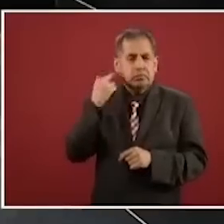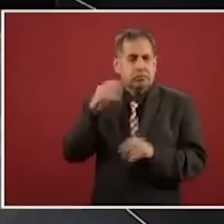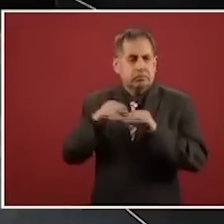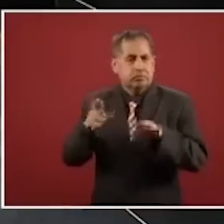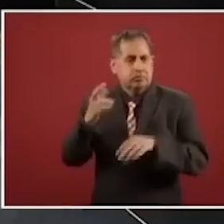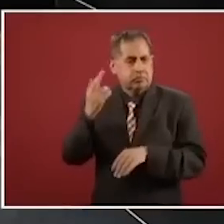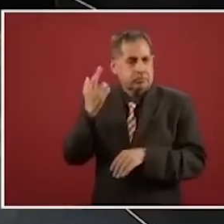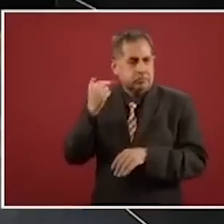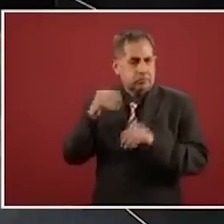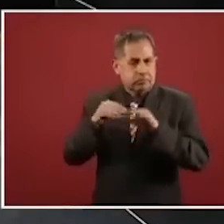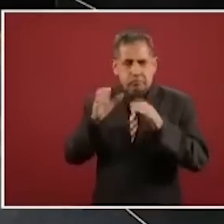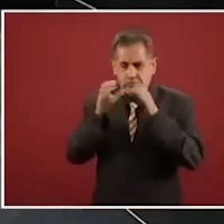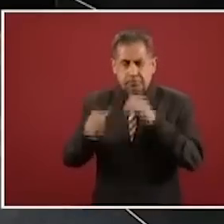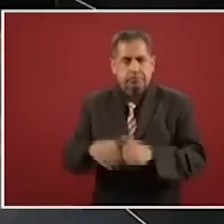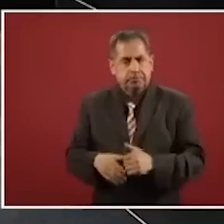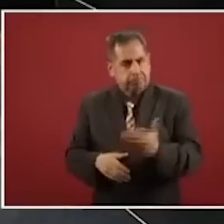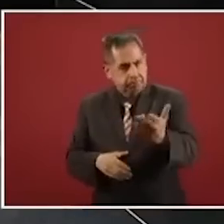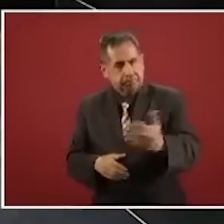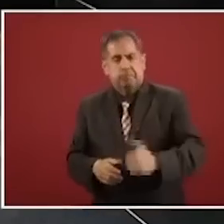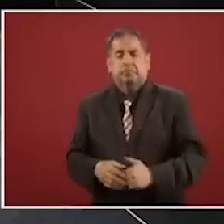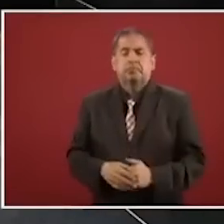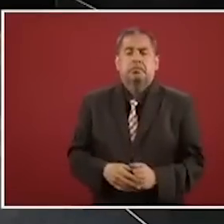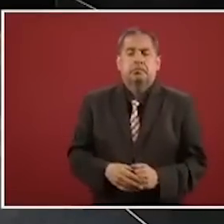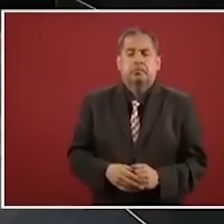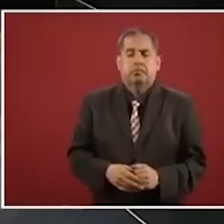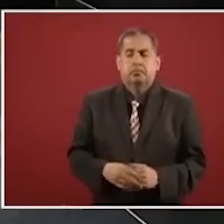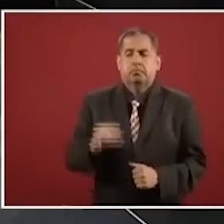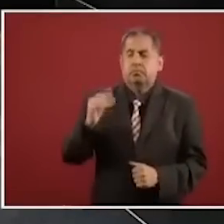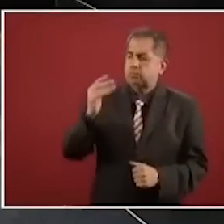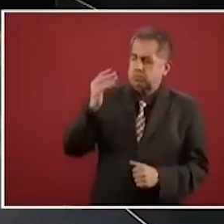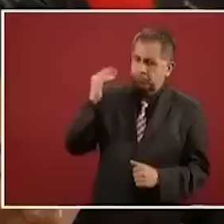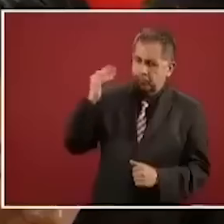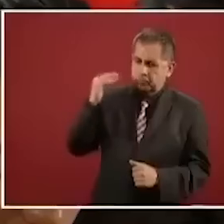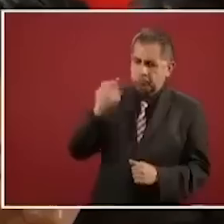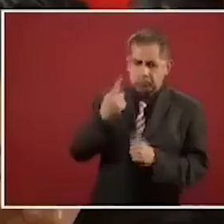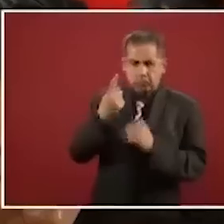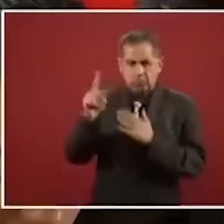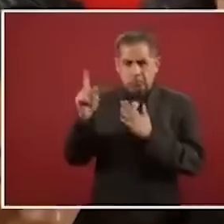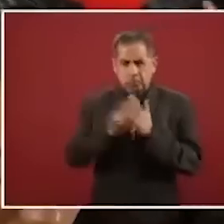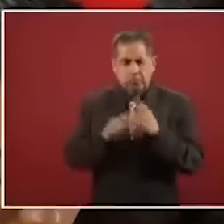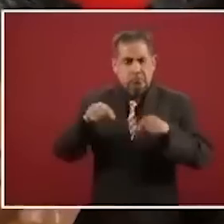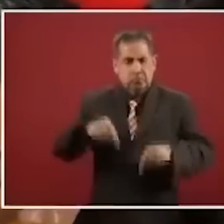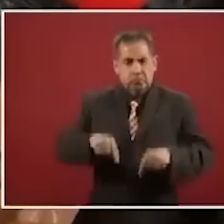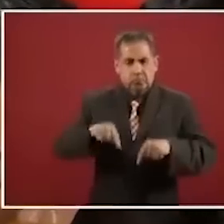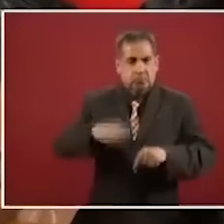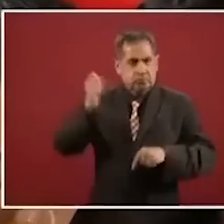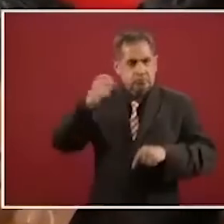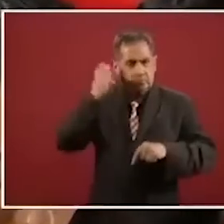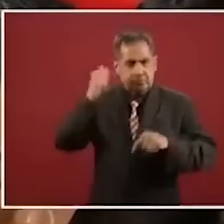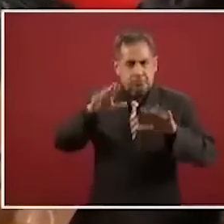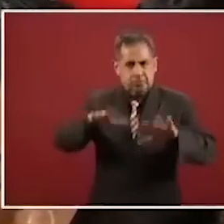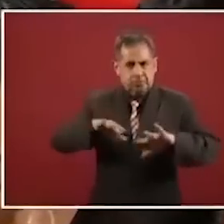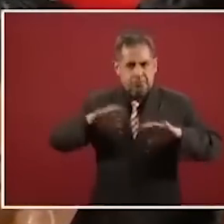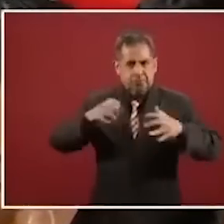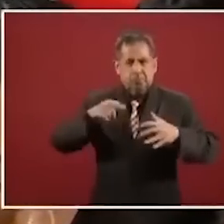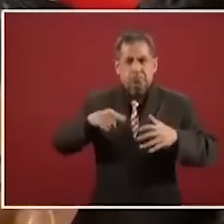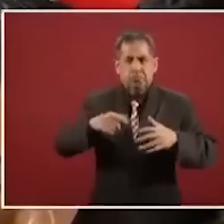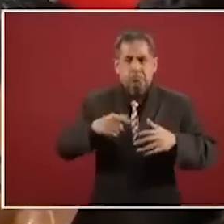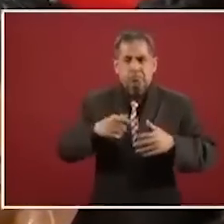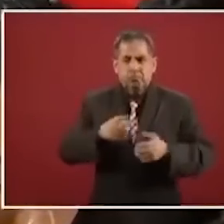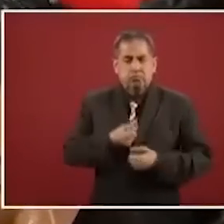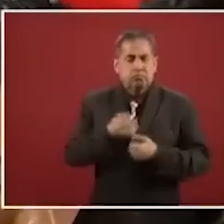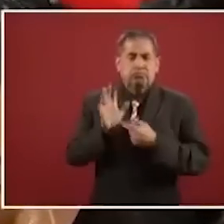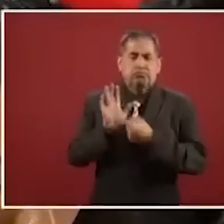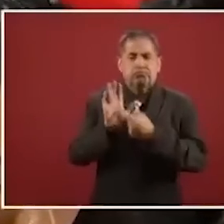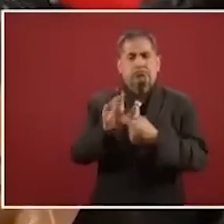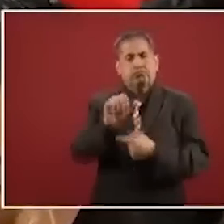Comunicación. Secretario Marcelo Ebrard, hace un mes aproximadamente, aquí en esta conferencia de prensa, le exponía al